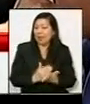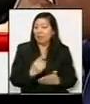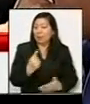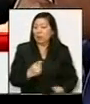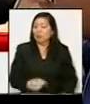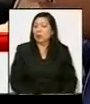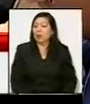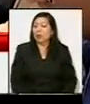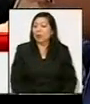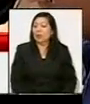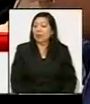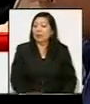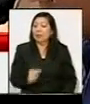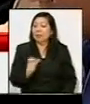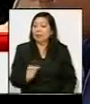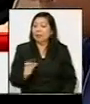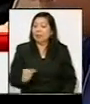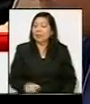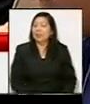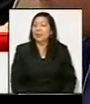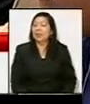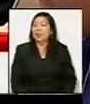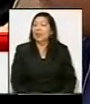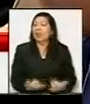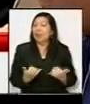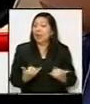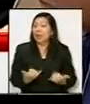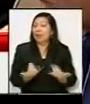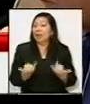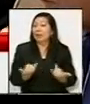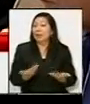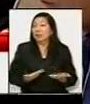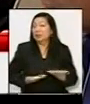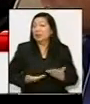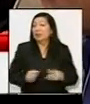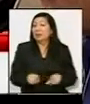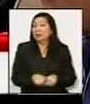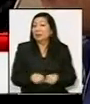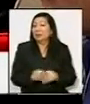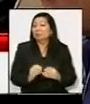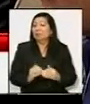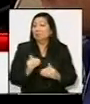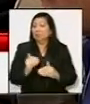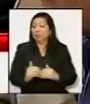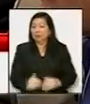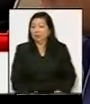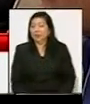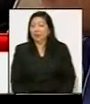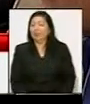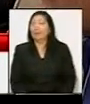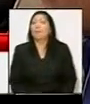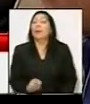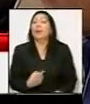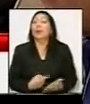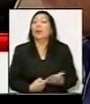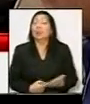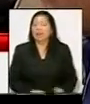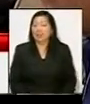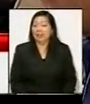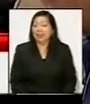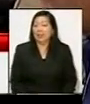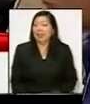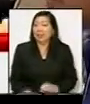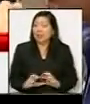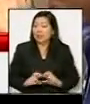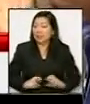número legal de sus miembros dice y que ahora en la actualidad sea también una valla bastante alta porque la imputación que